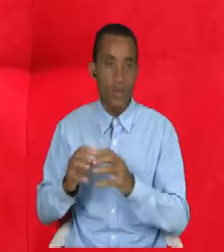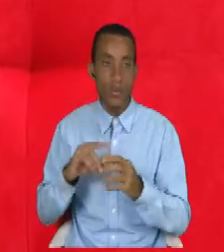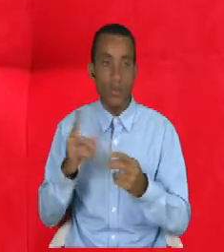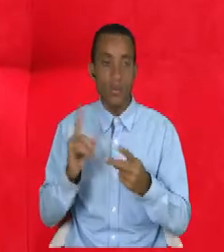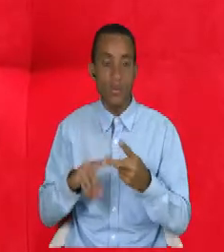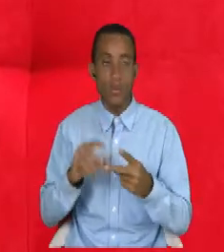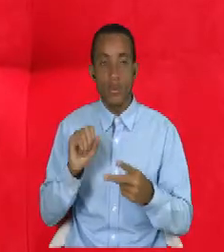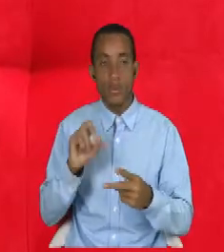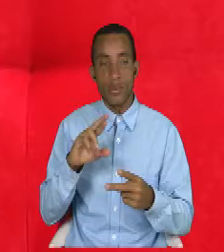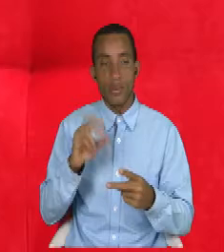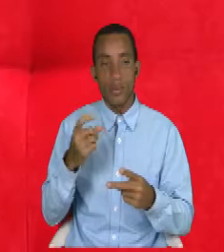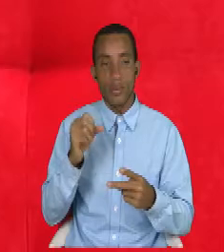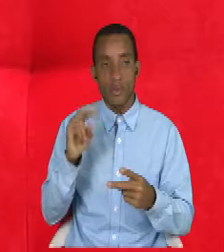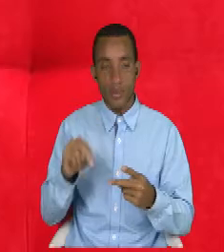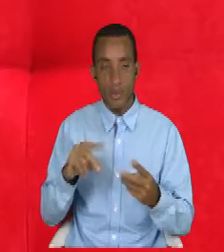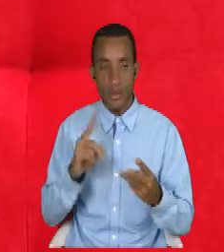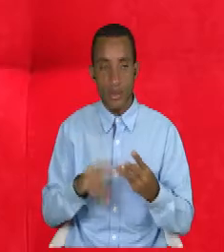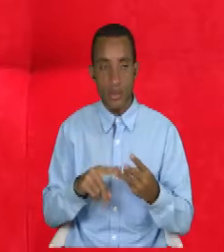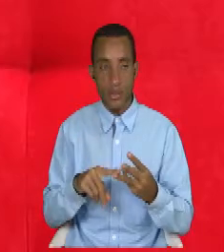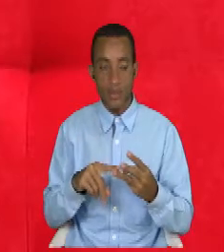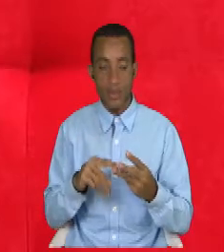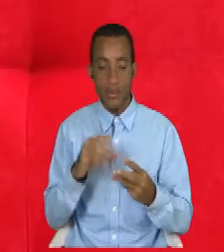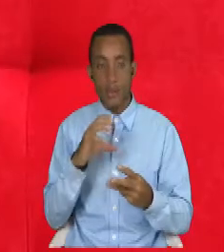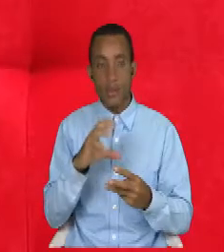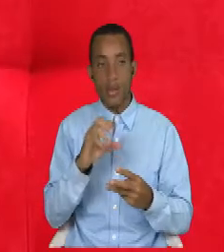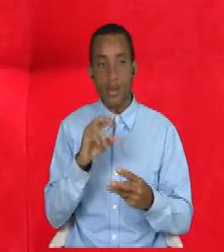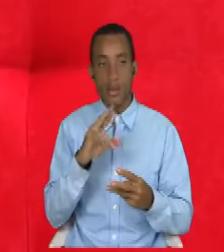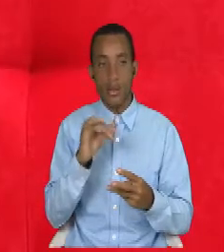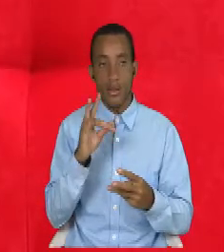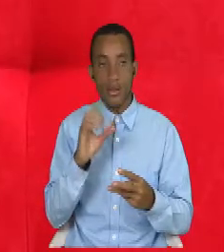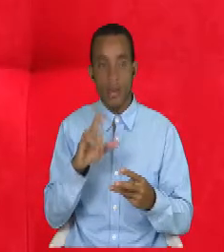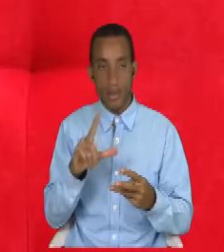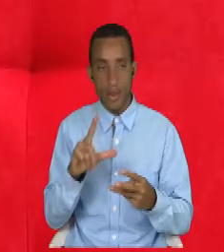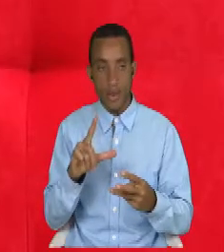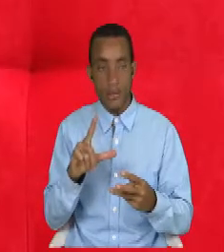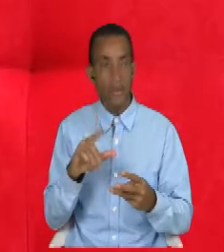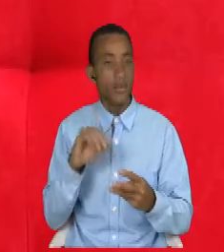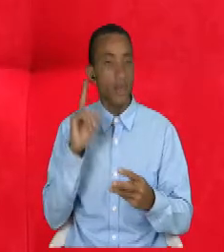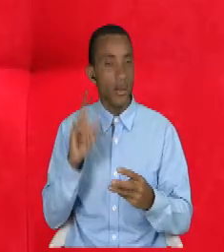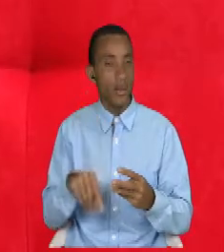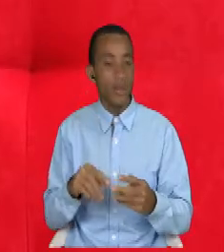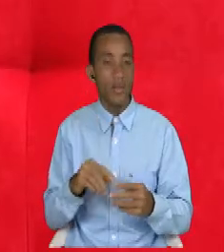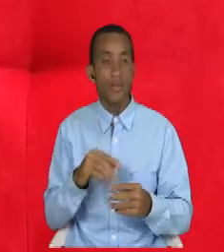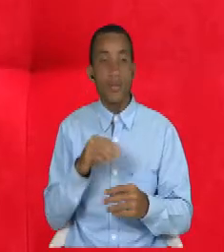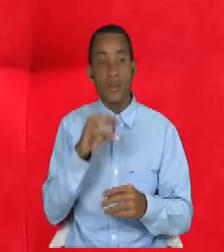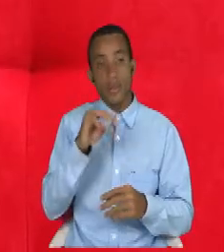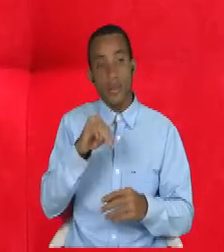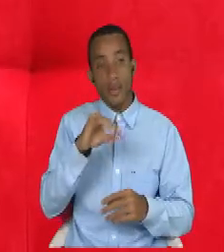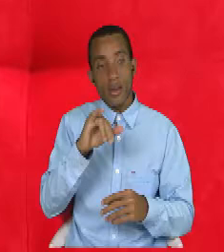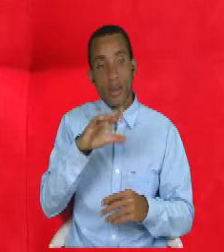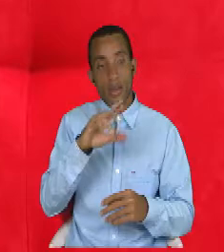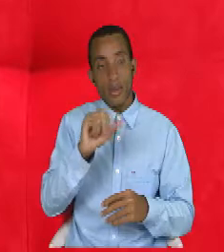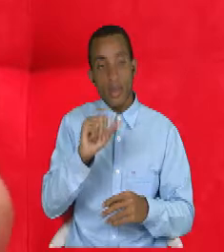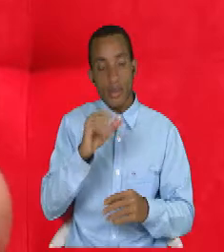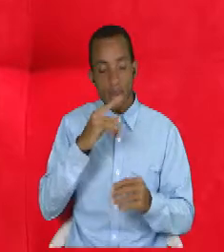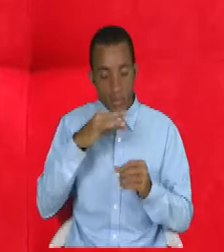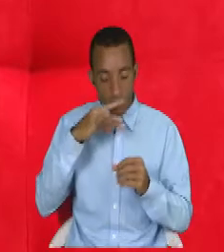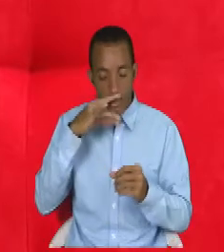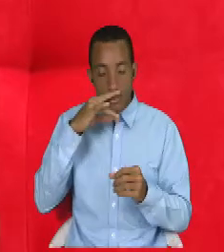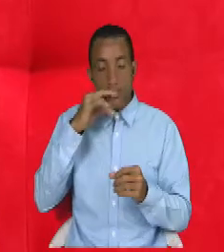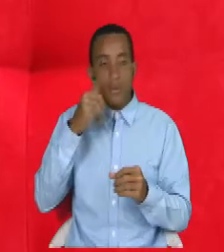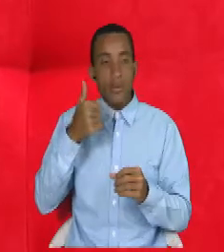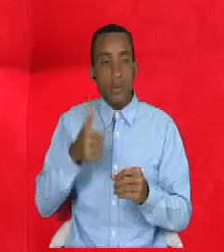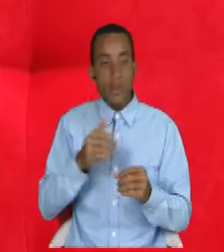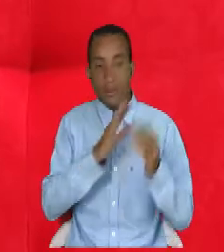la manteca de karité y así infinidad de productos hasta mirra tiene estrato de miras entonces tenemos el